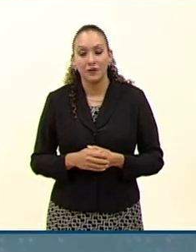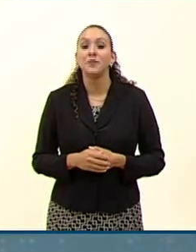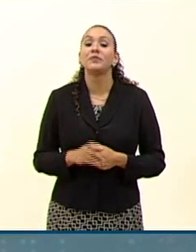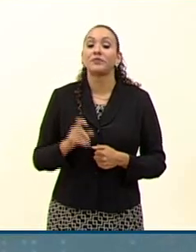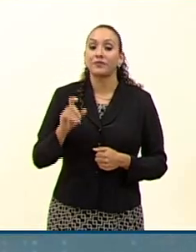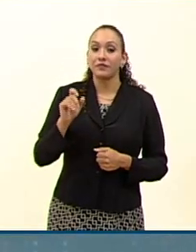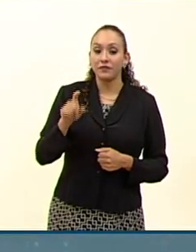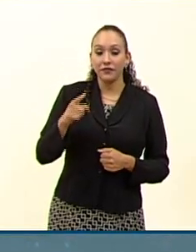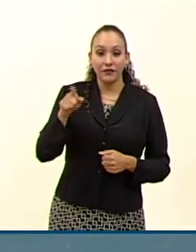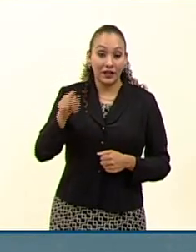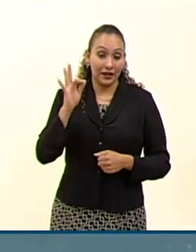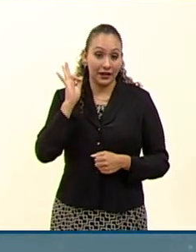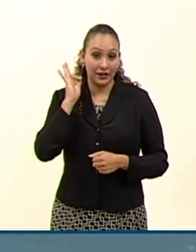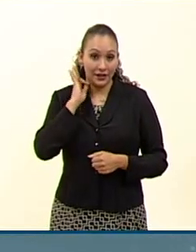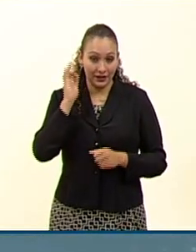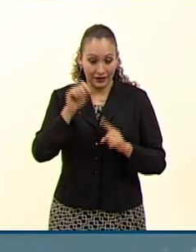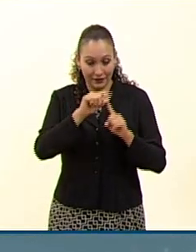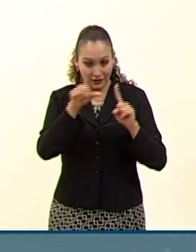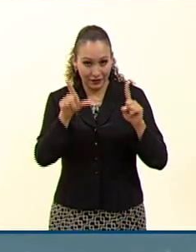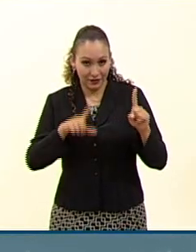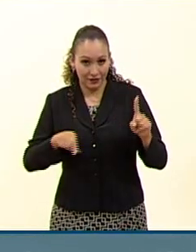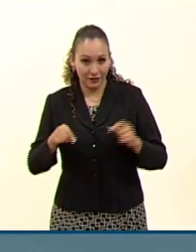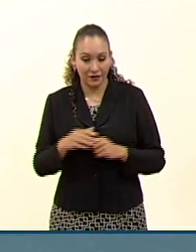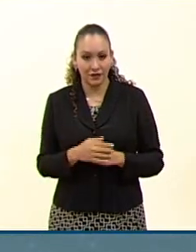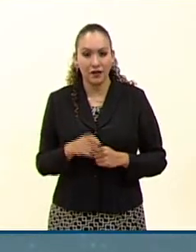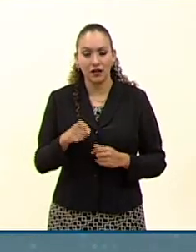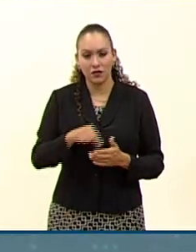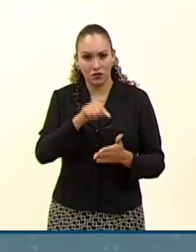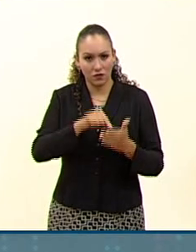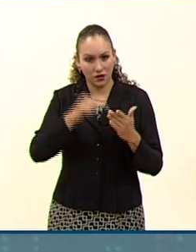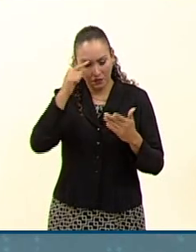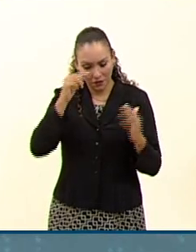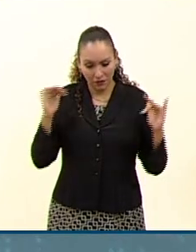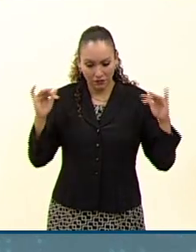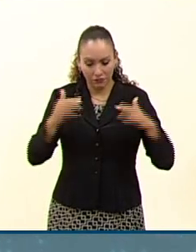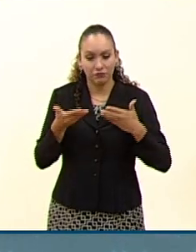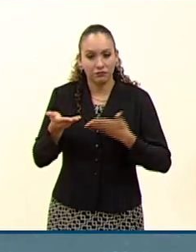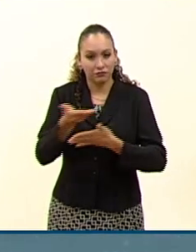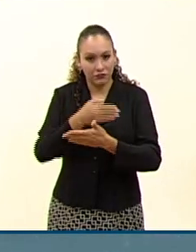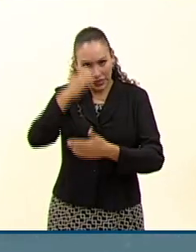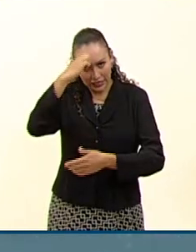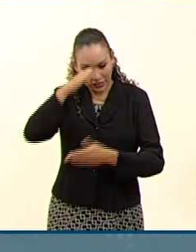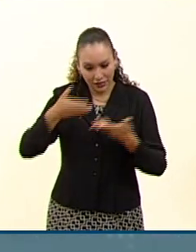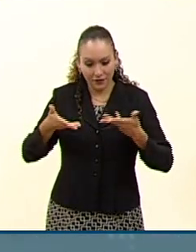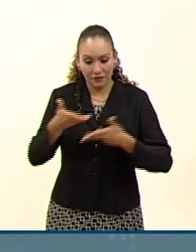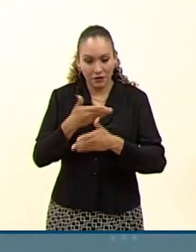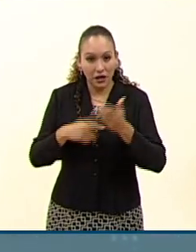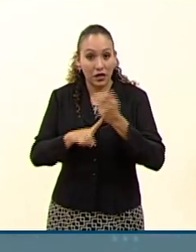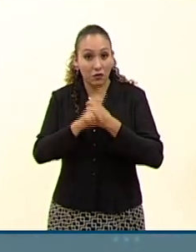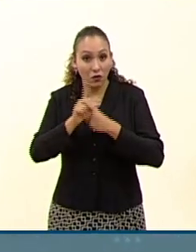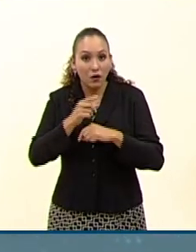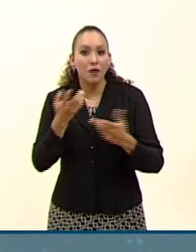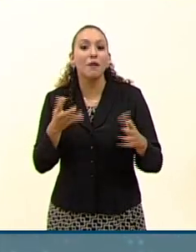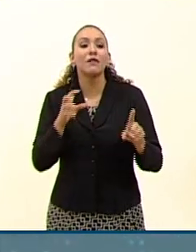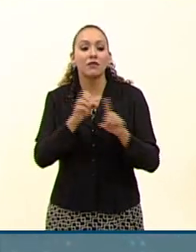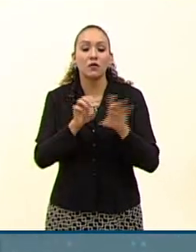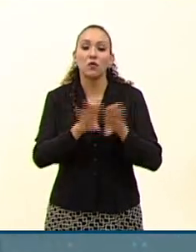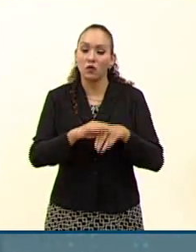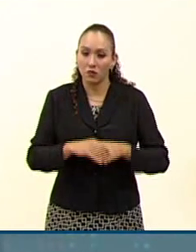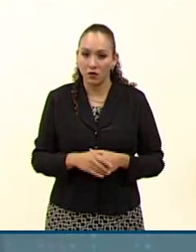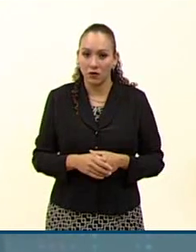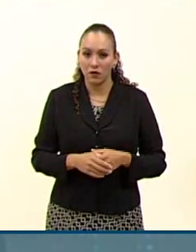de la Fiscalía General de la República, como un espacio para compartir experiencias, desafíos y soluciones a partir